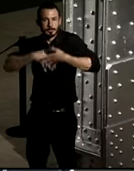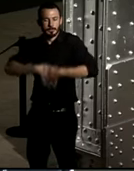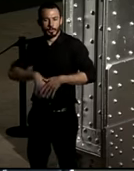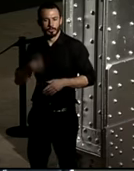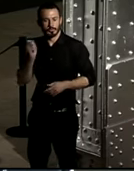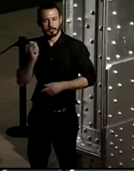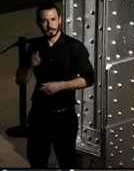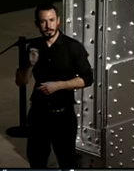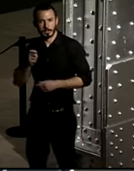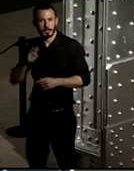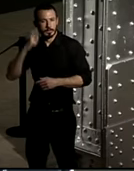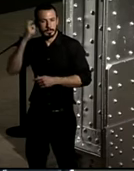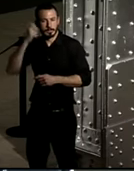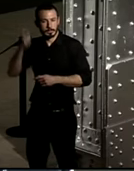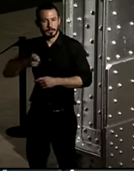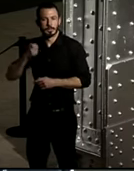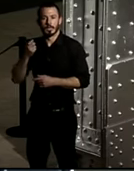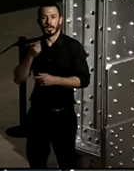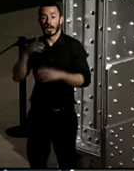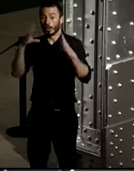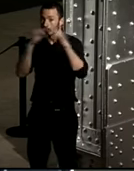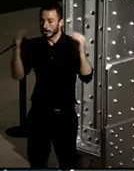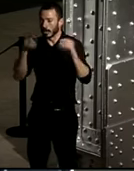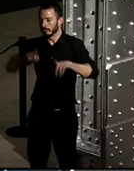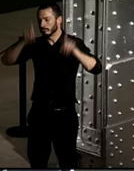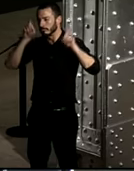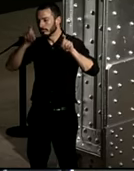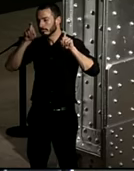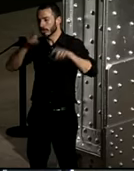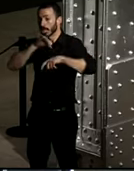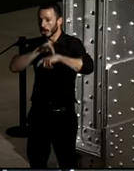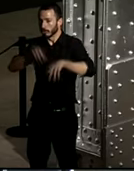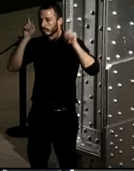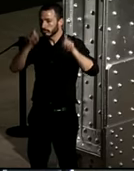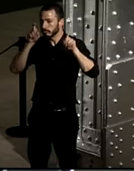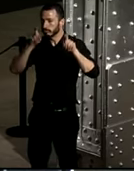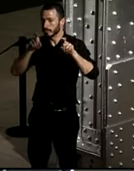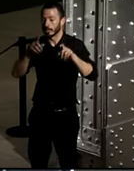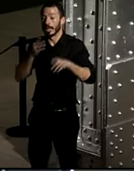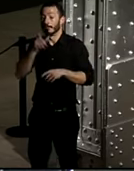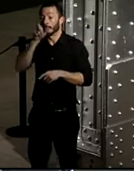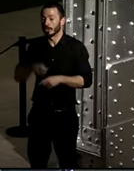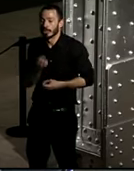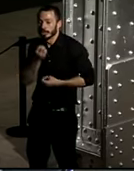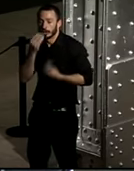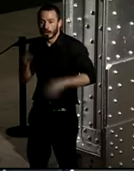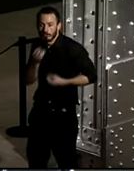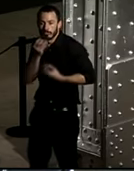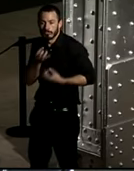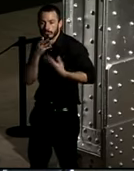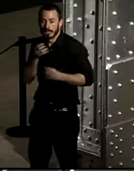clases de guión en la universidad, y normalmente el contador de historias es un lector muy ávido.